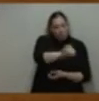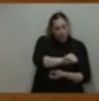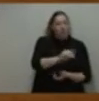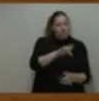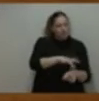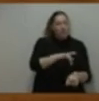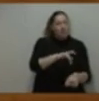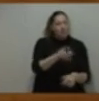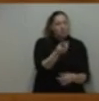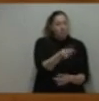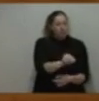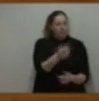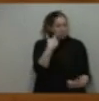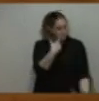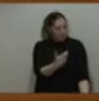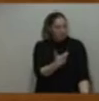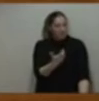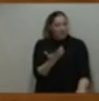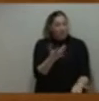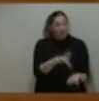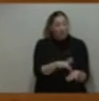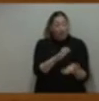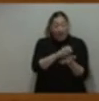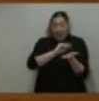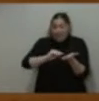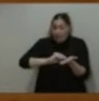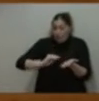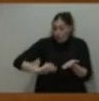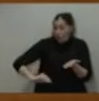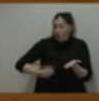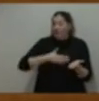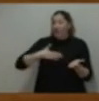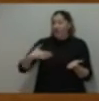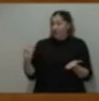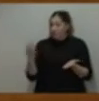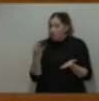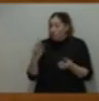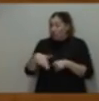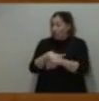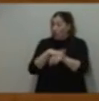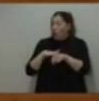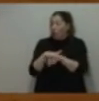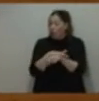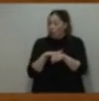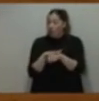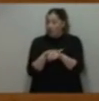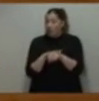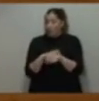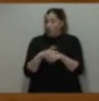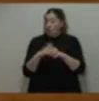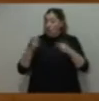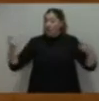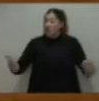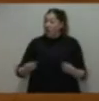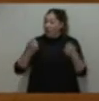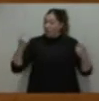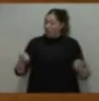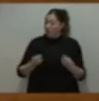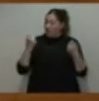el valor. A partir de ese informe pretendemos también que el Gobierno desarrolle una campaña de visibilización de